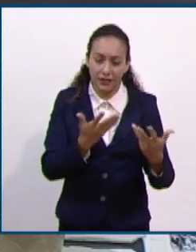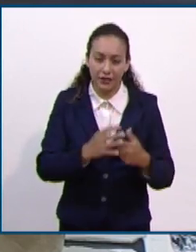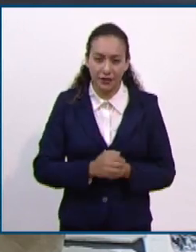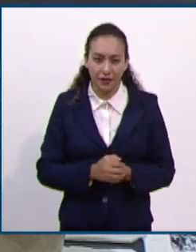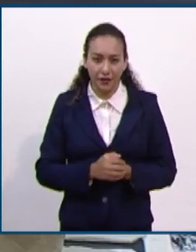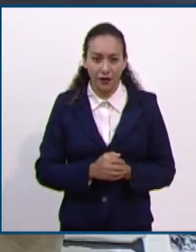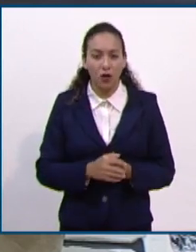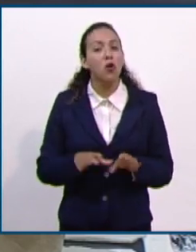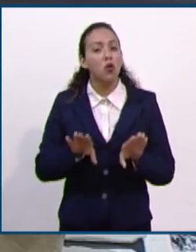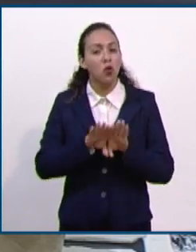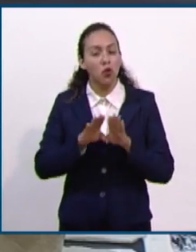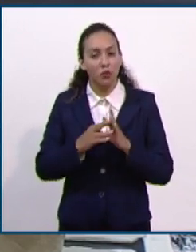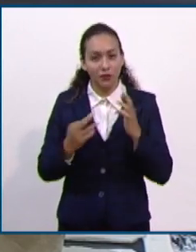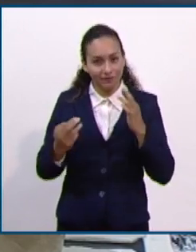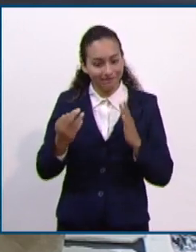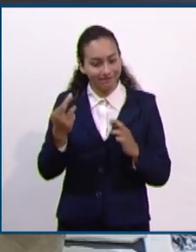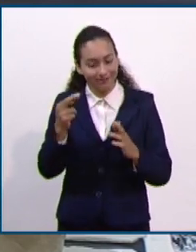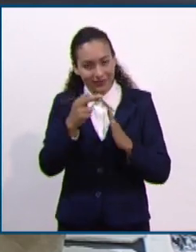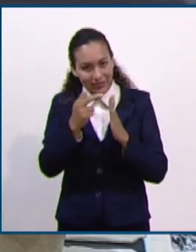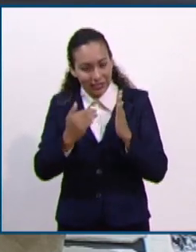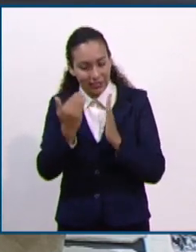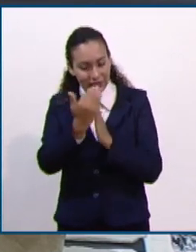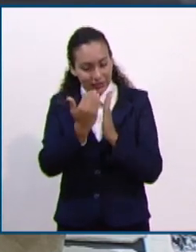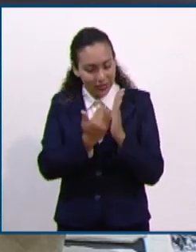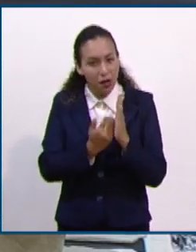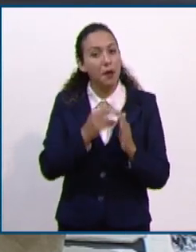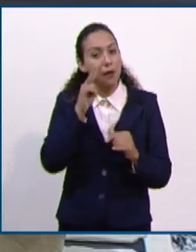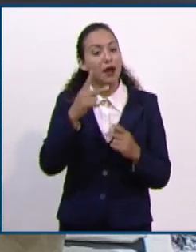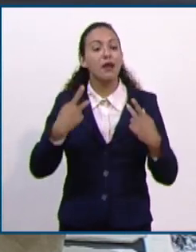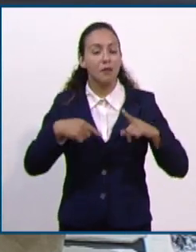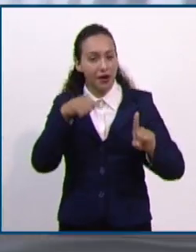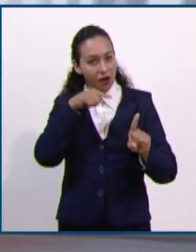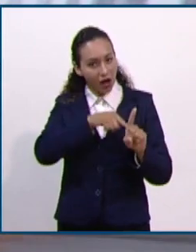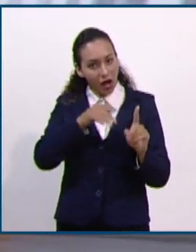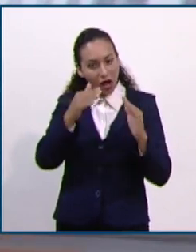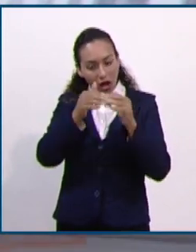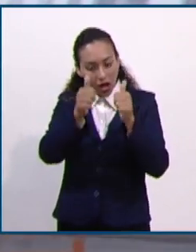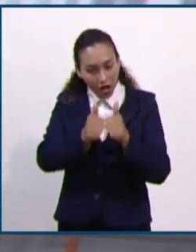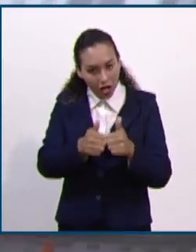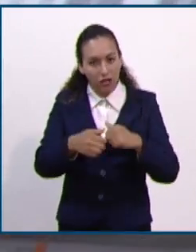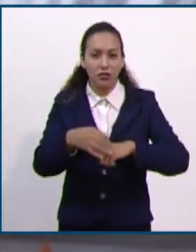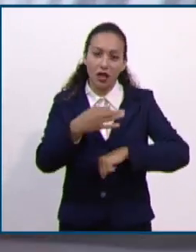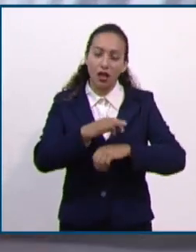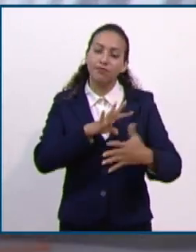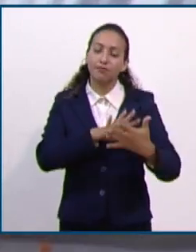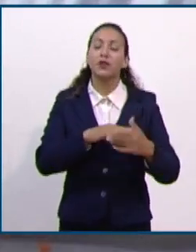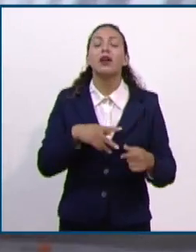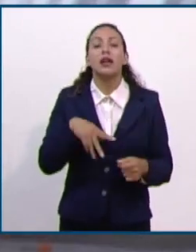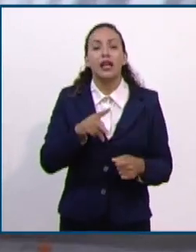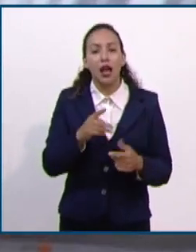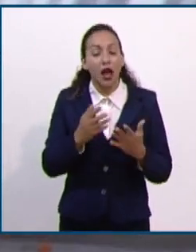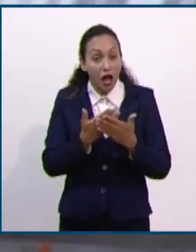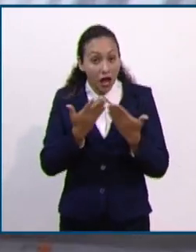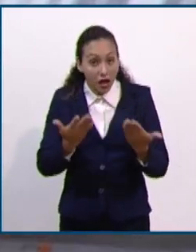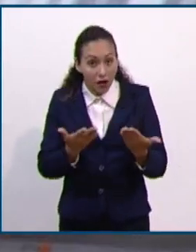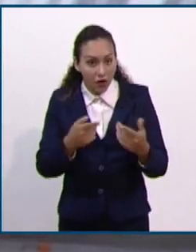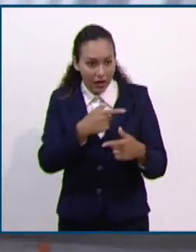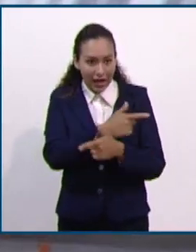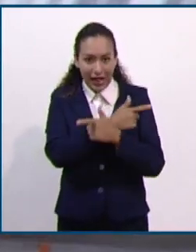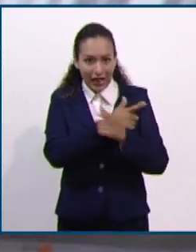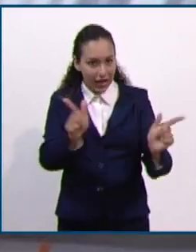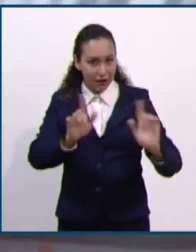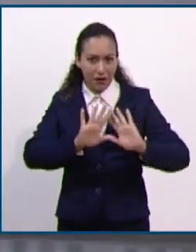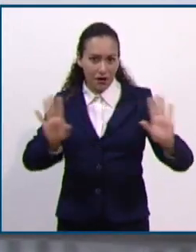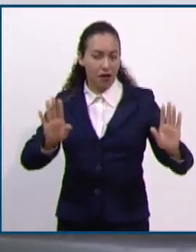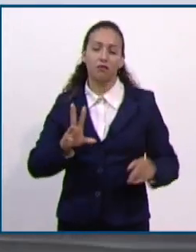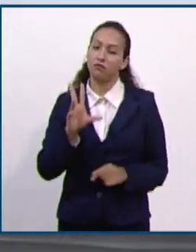fijando las medidas de control que aseguren su cumplimiento, lo que no implica un cambio de medida cautelar ni que vaya a quedar en libertad,